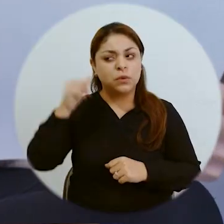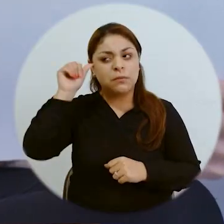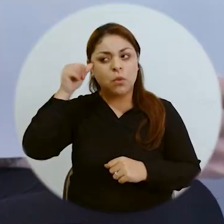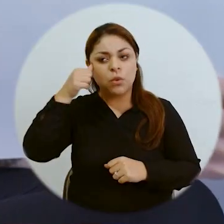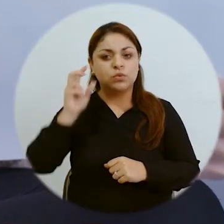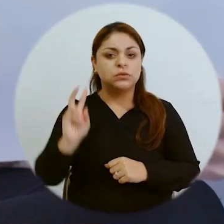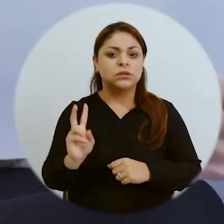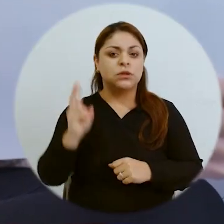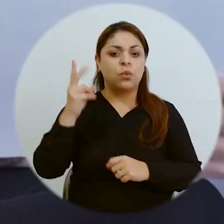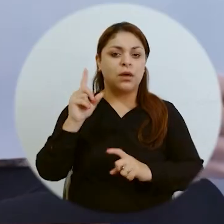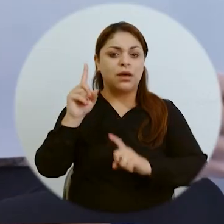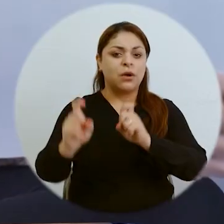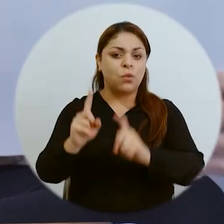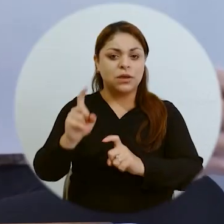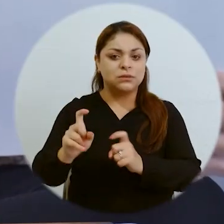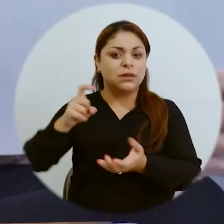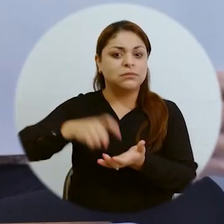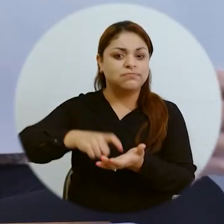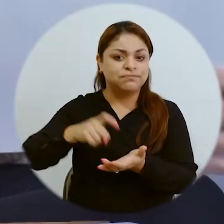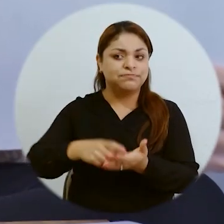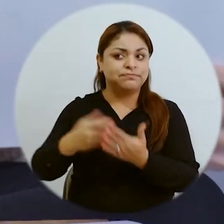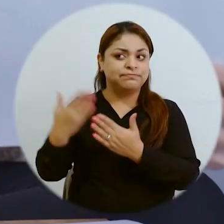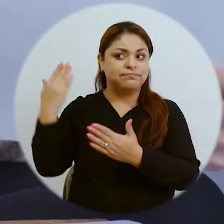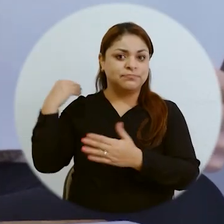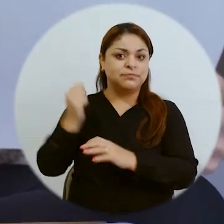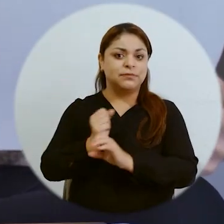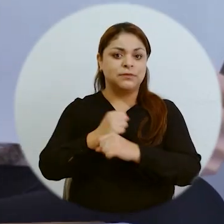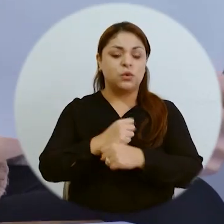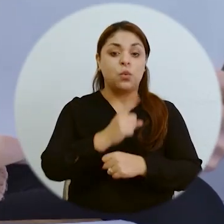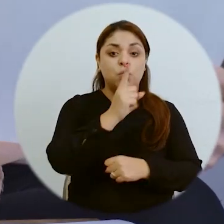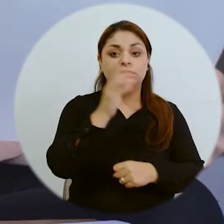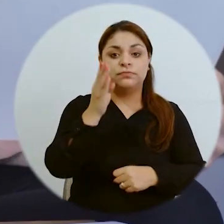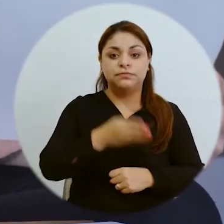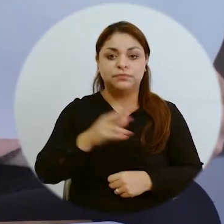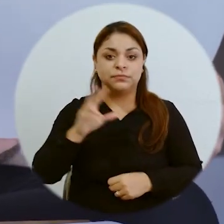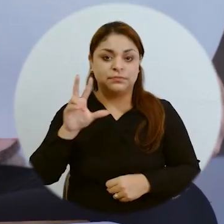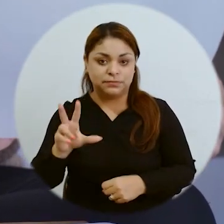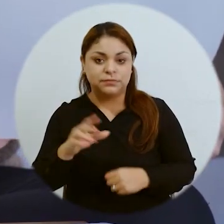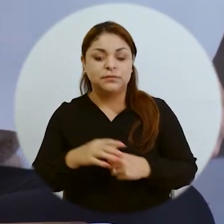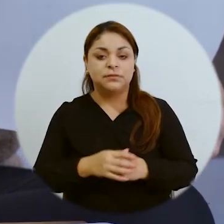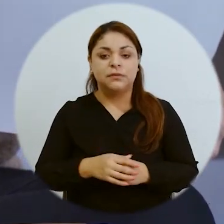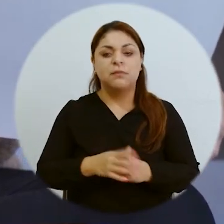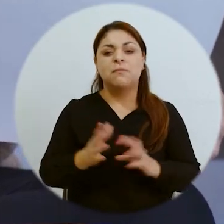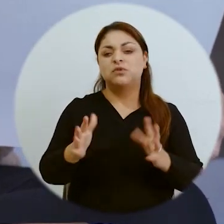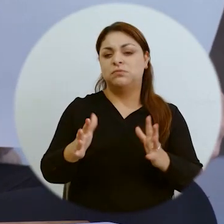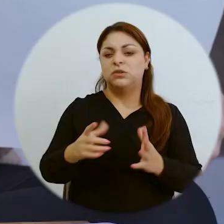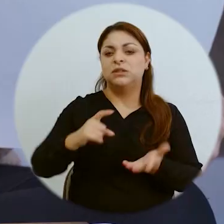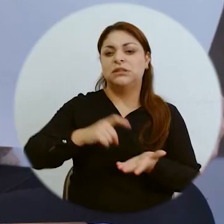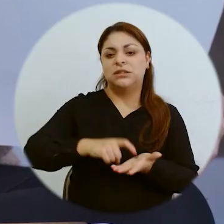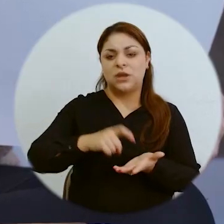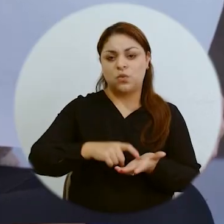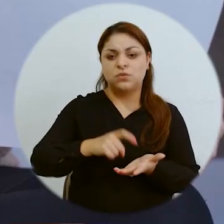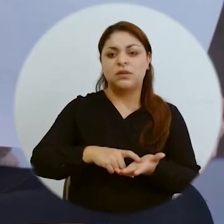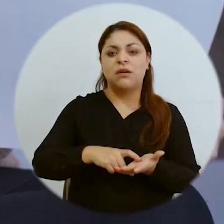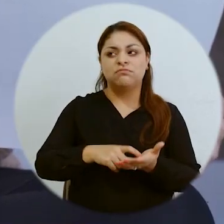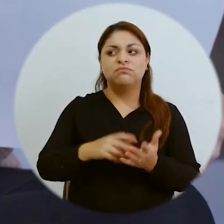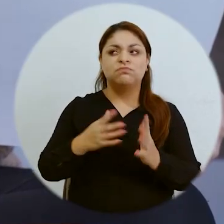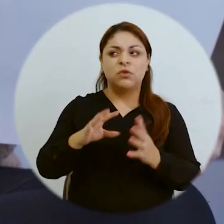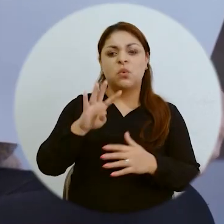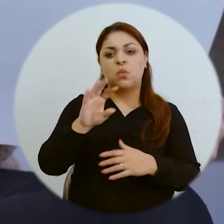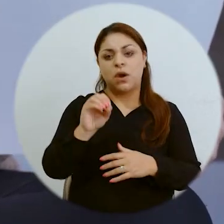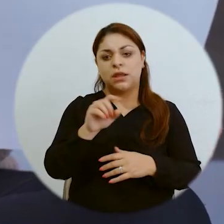que lo tome a uno por sorpresa, por pequeña que sea, lo deja en una situación realmente muy complicada. Un tercio